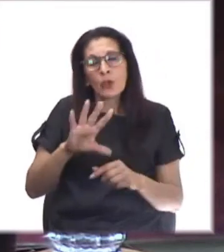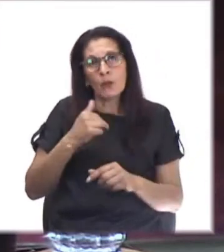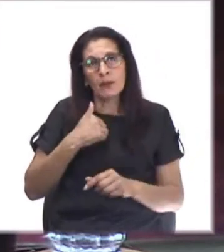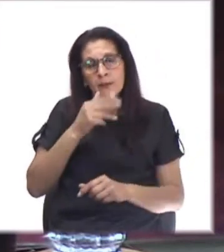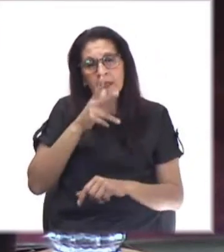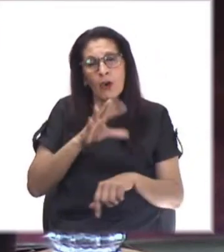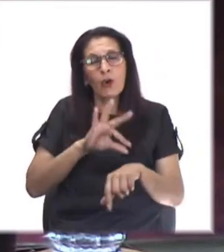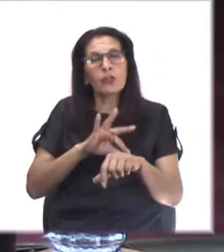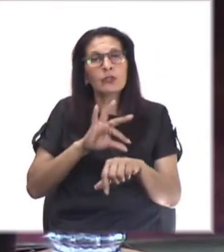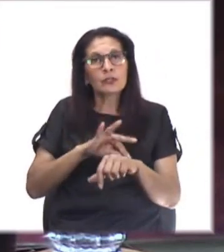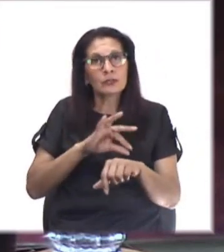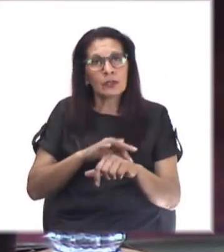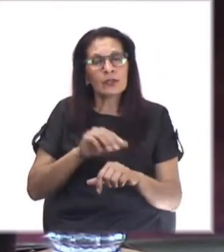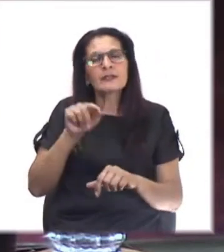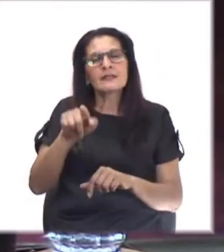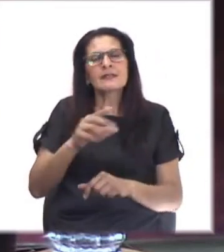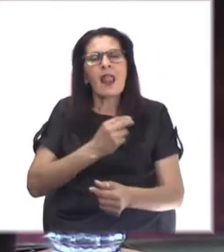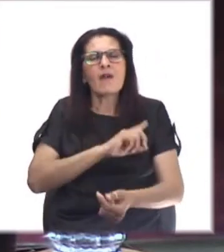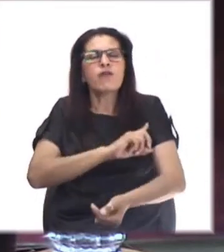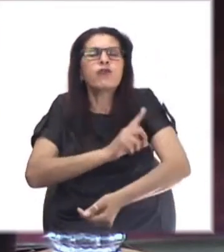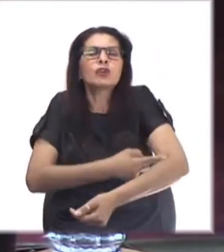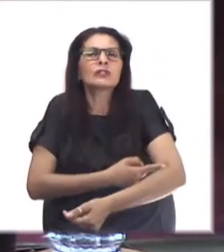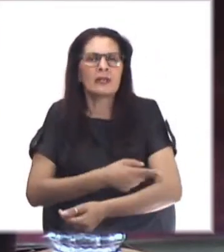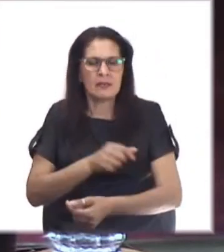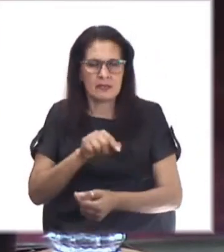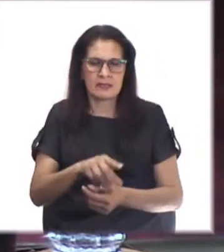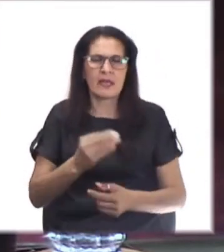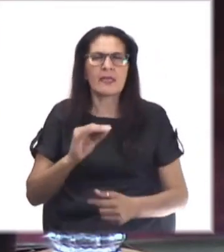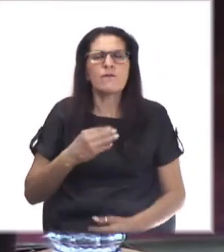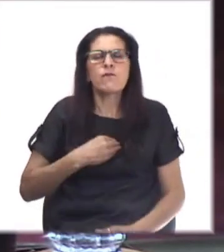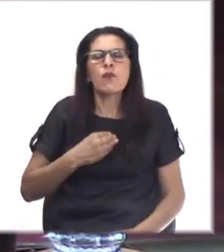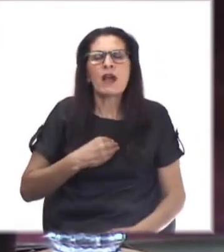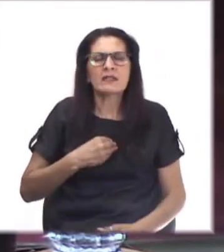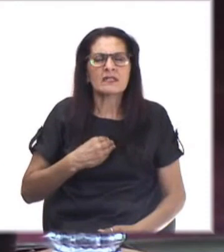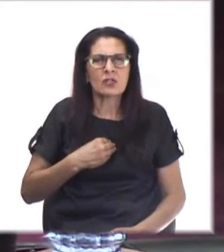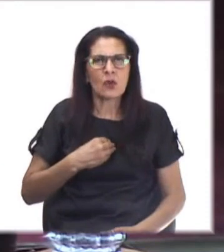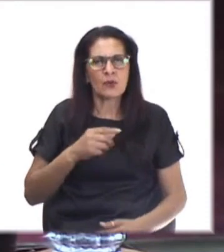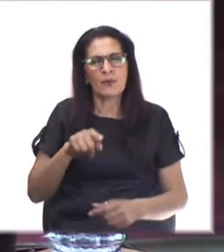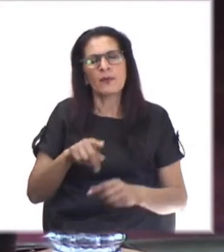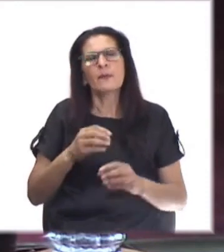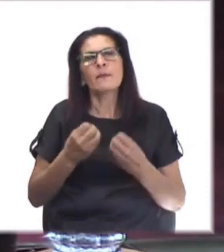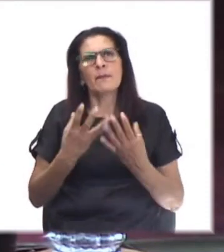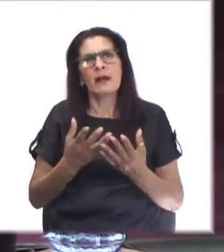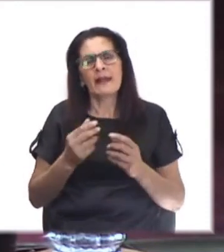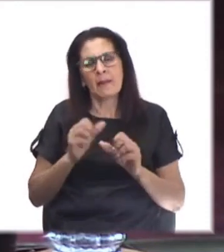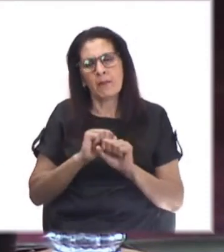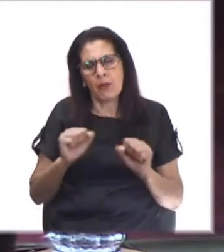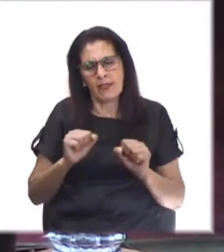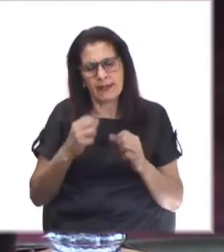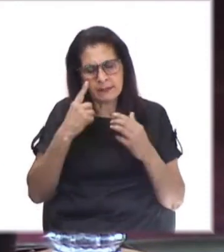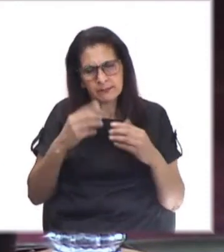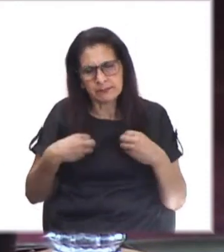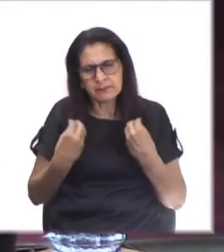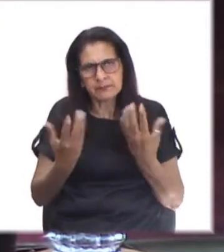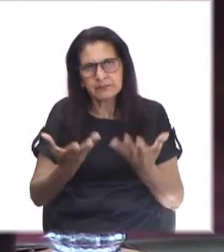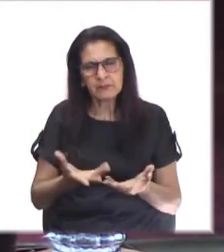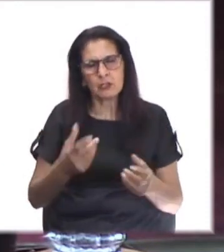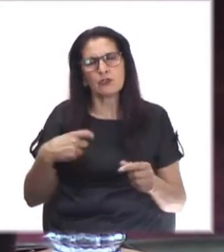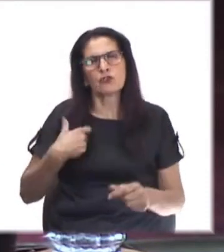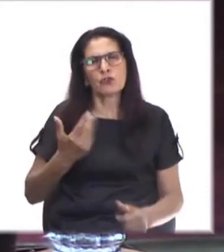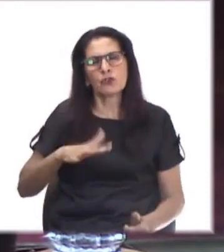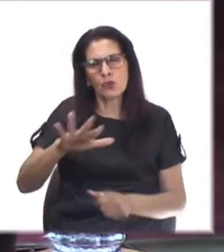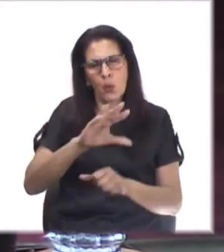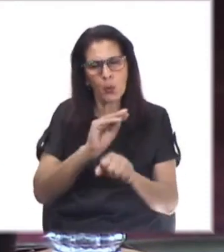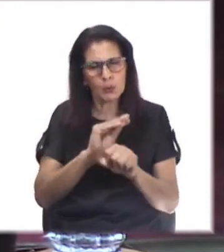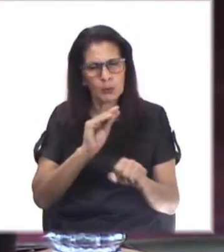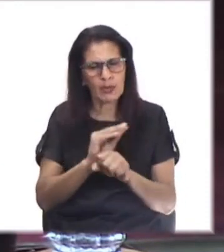teja confirmaría la fortaleza y la vocación del individuo para sobreponerse a los hándicaps socioculturales,